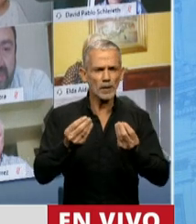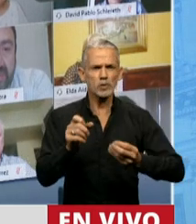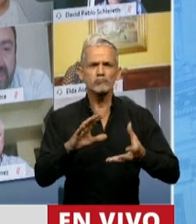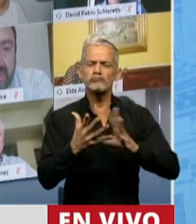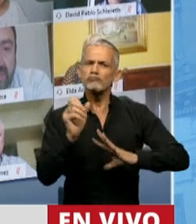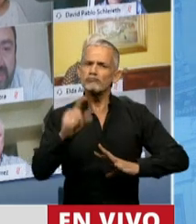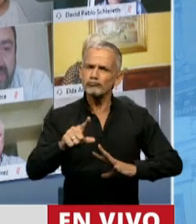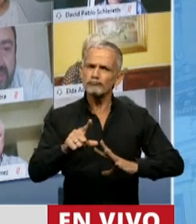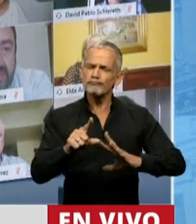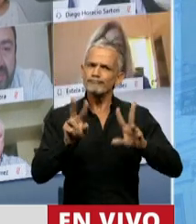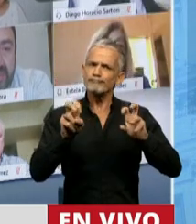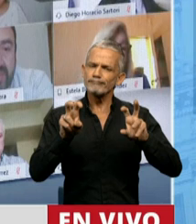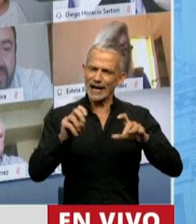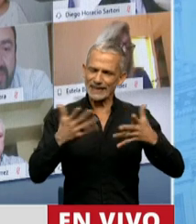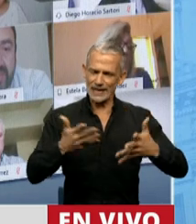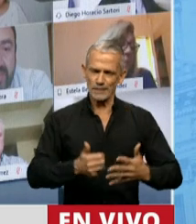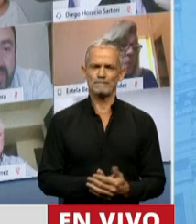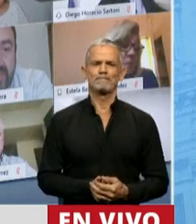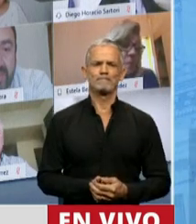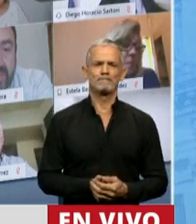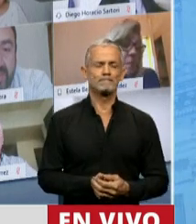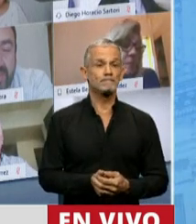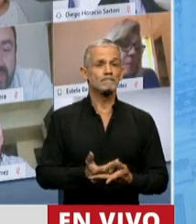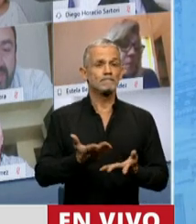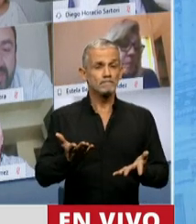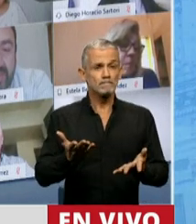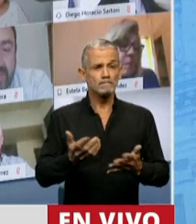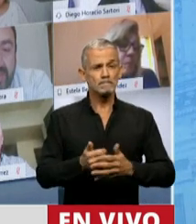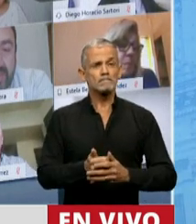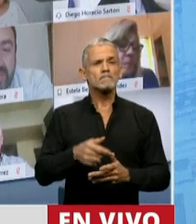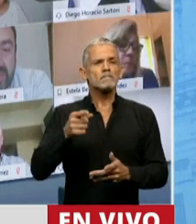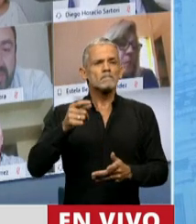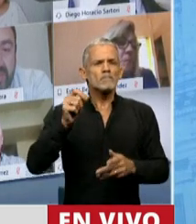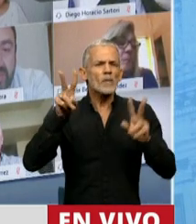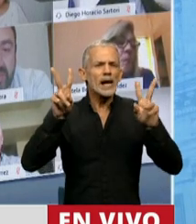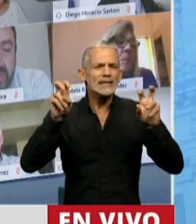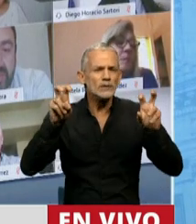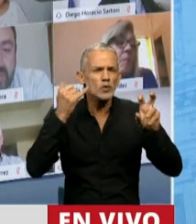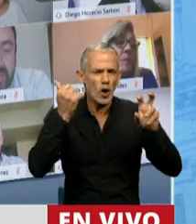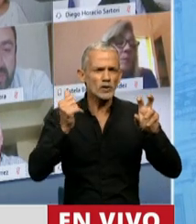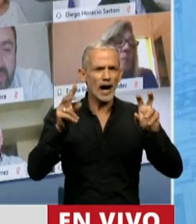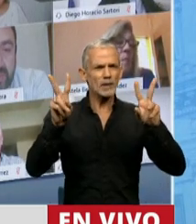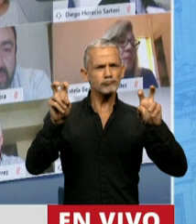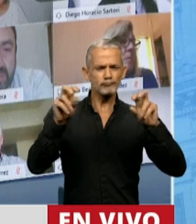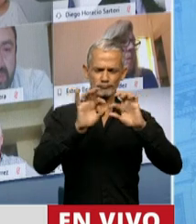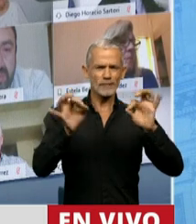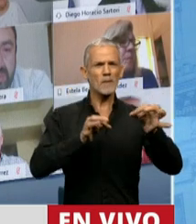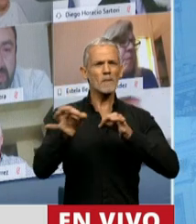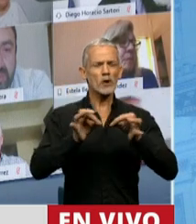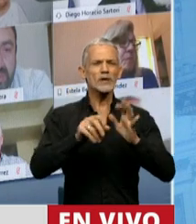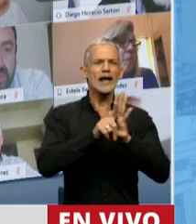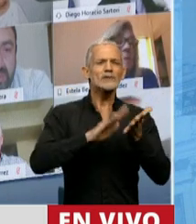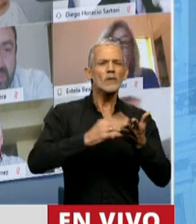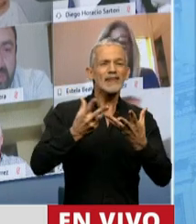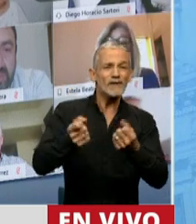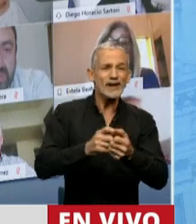característica del tema en cuestión eh el propio título del proyecto ley